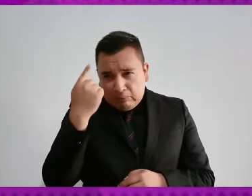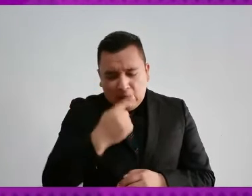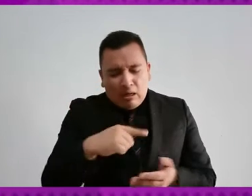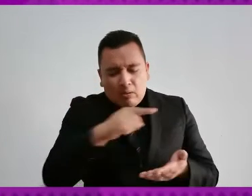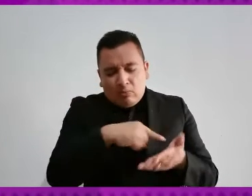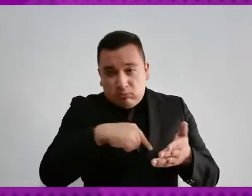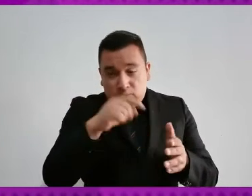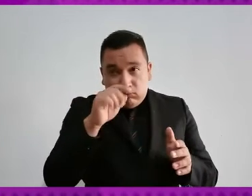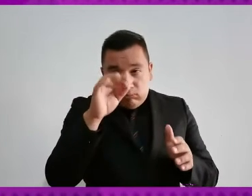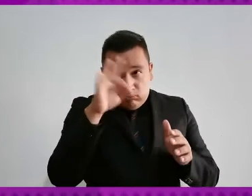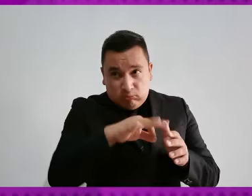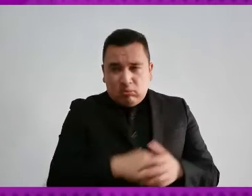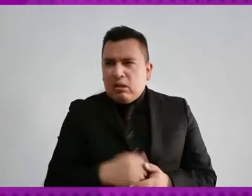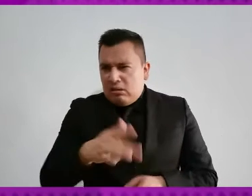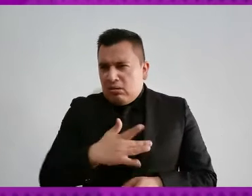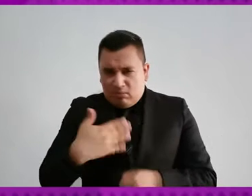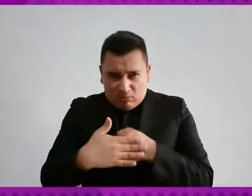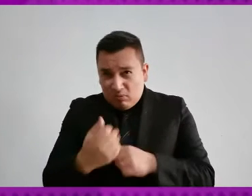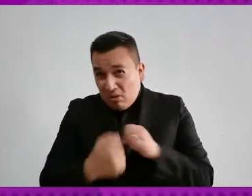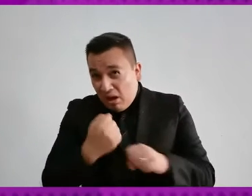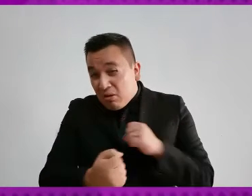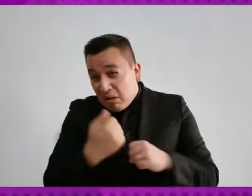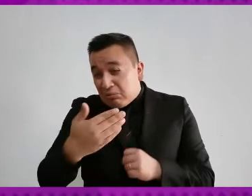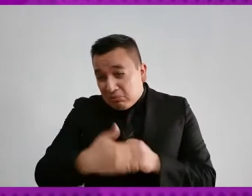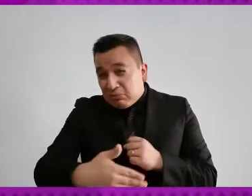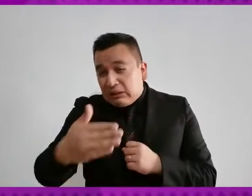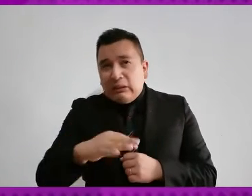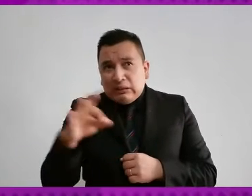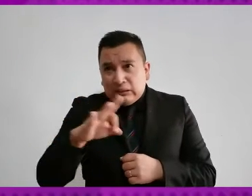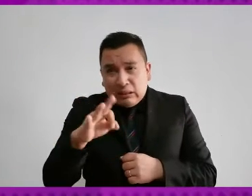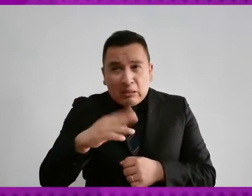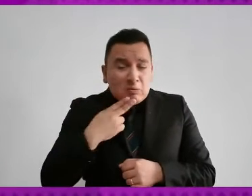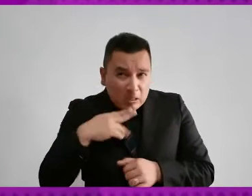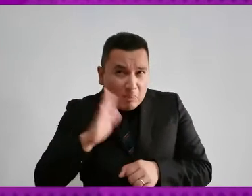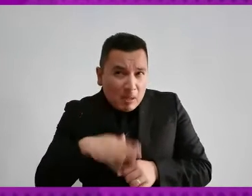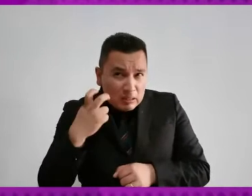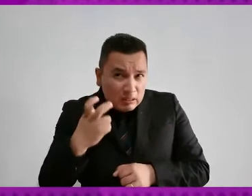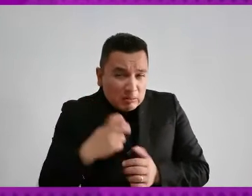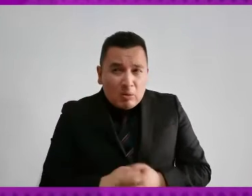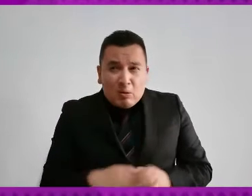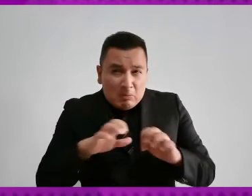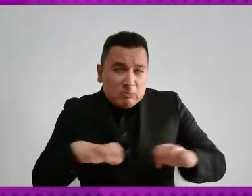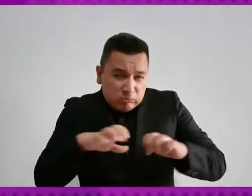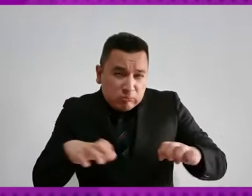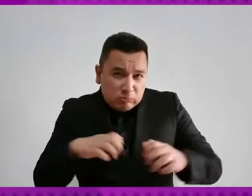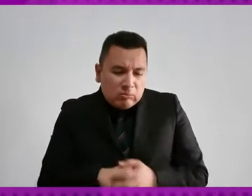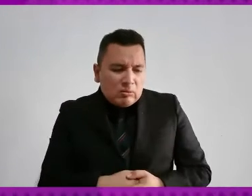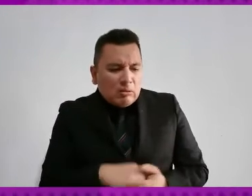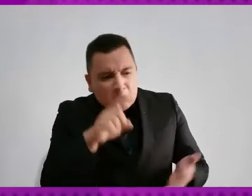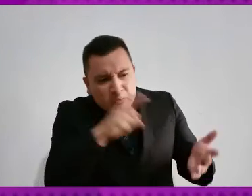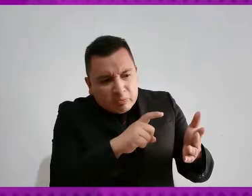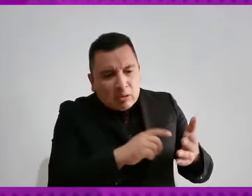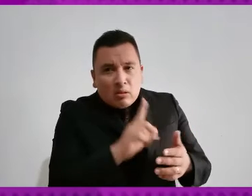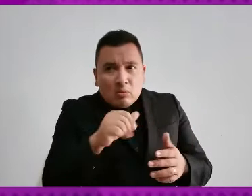¿Usted considera que en los próximos años se debería de implementar en mayor medida la votación a través de